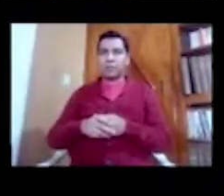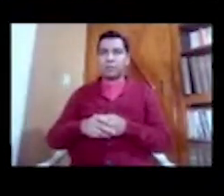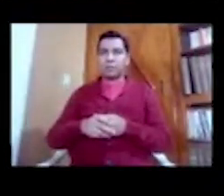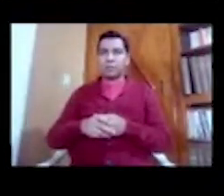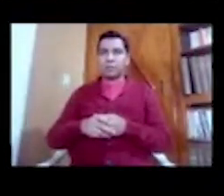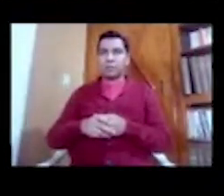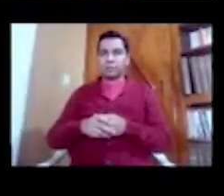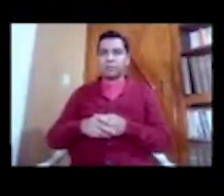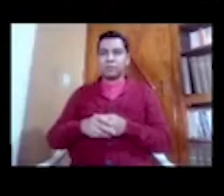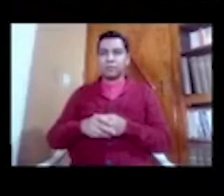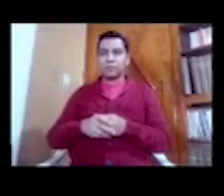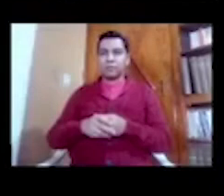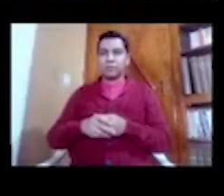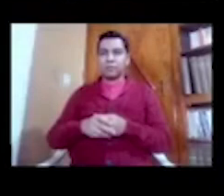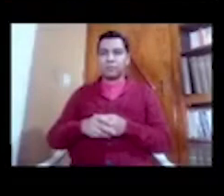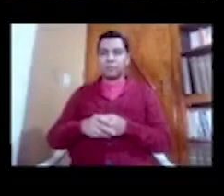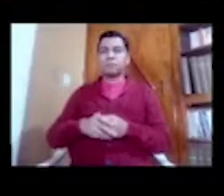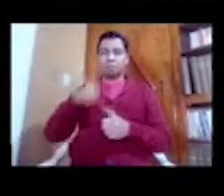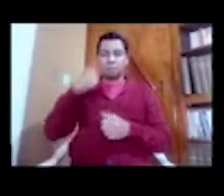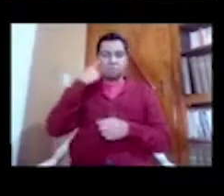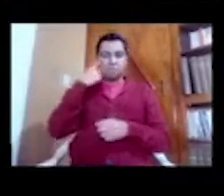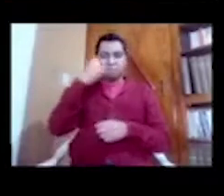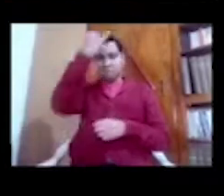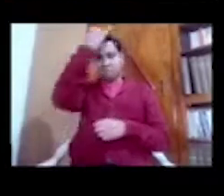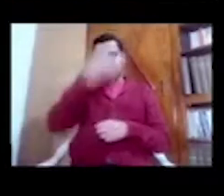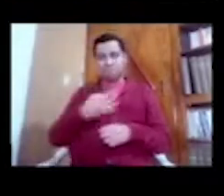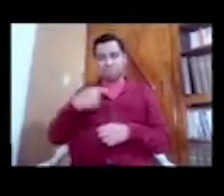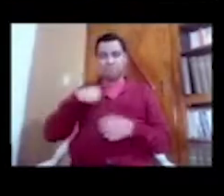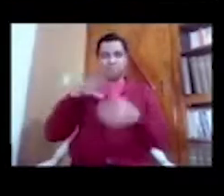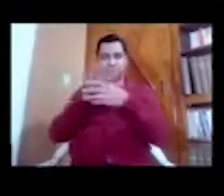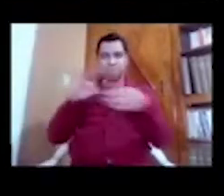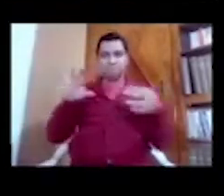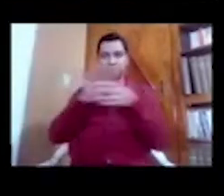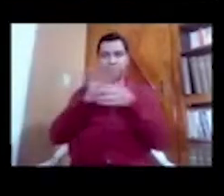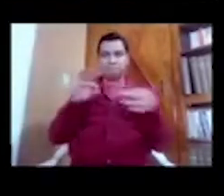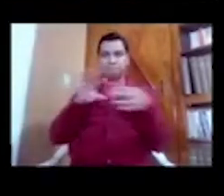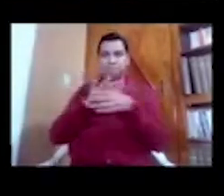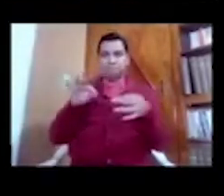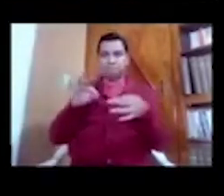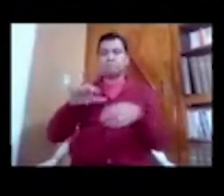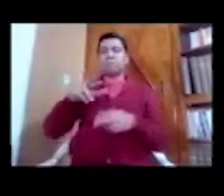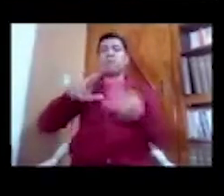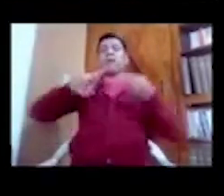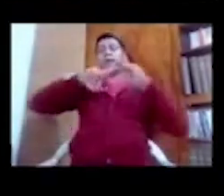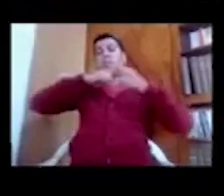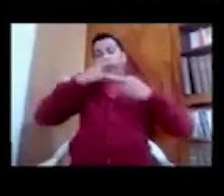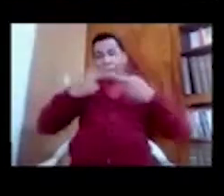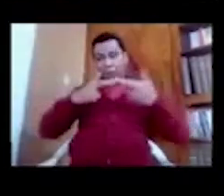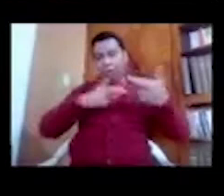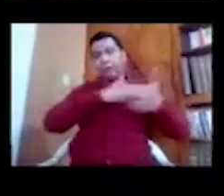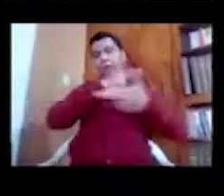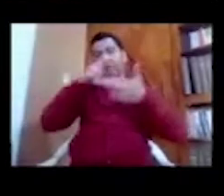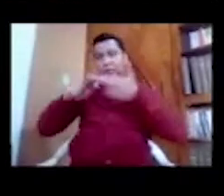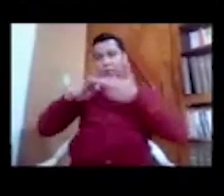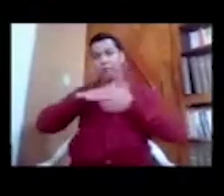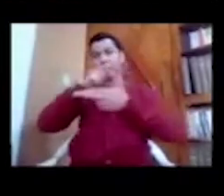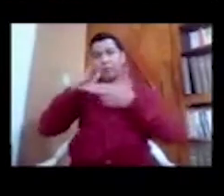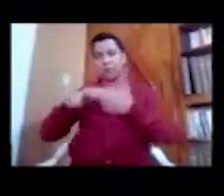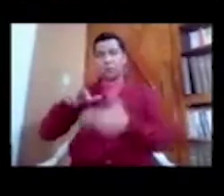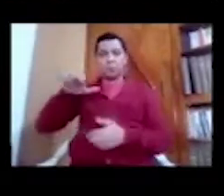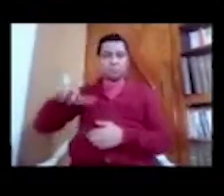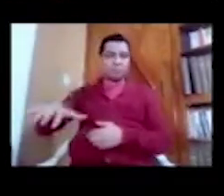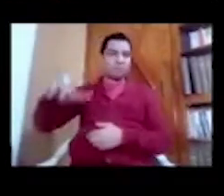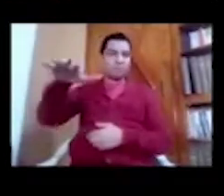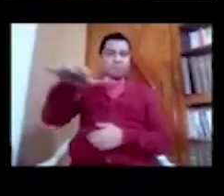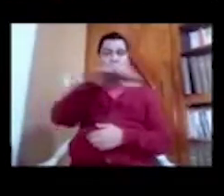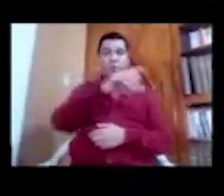Claro que sí. Estaríamos hablando de ya de por regiones, digamos. Ahí, cuando empieza la